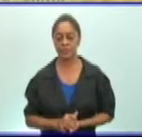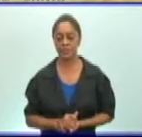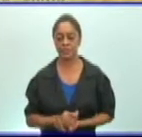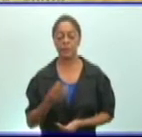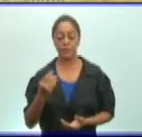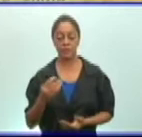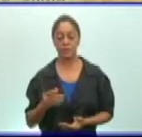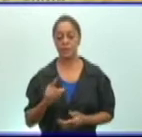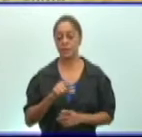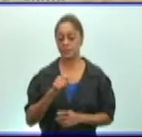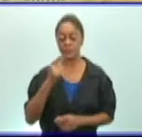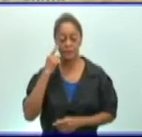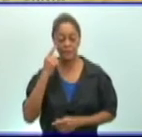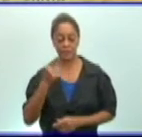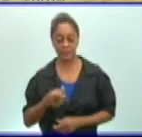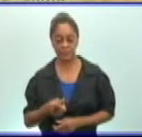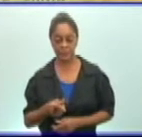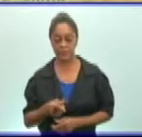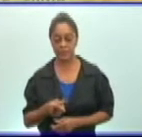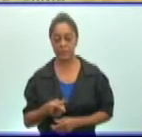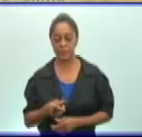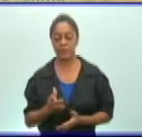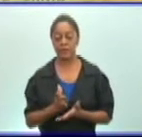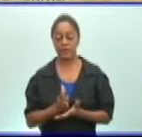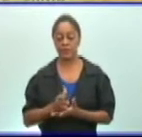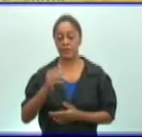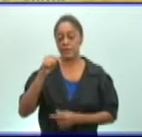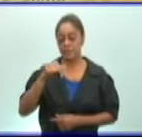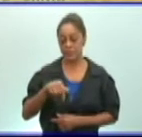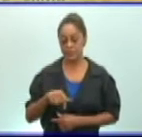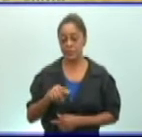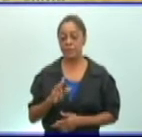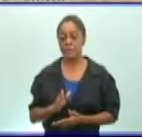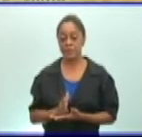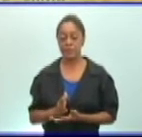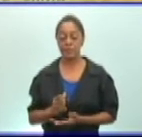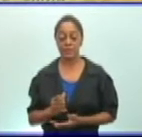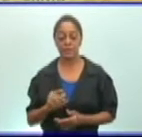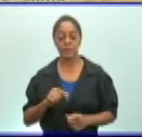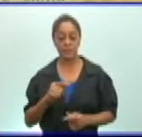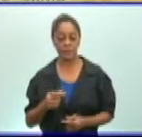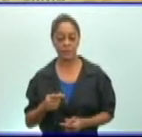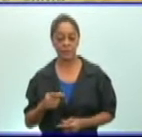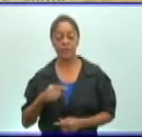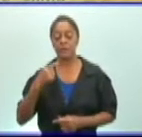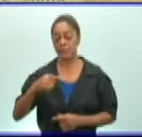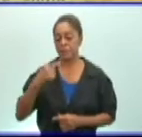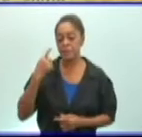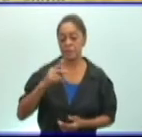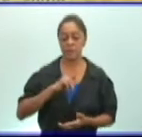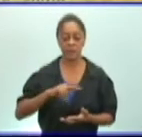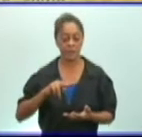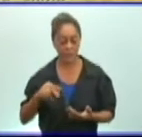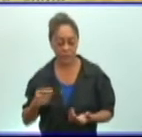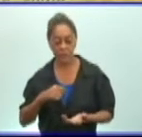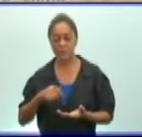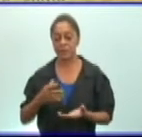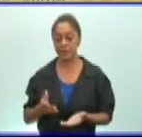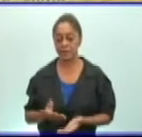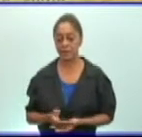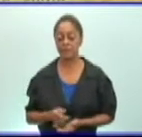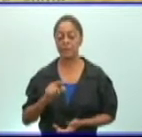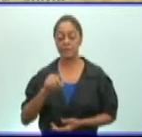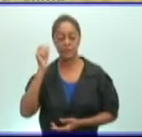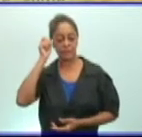de estas claves ya las hemos visto en la clase de hoy, pero que se van a consolidar en la medida que usted busque, que describa